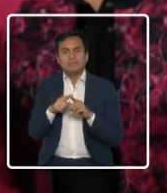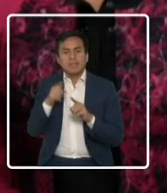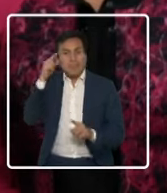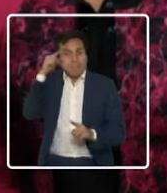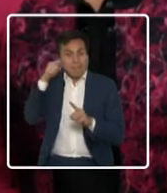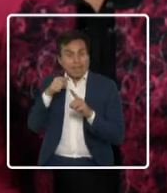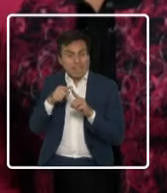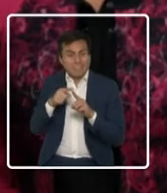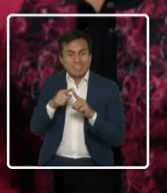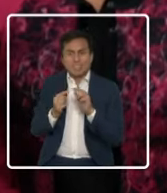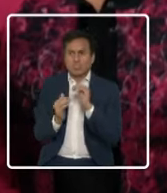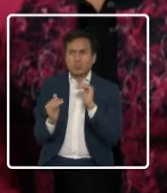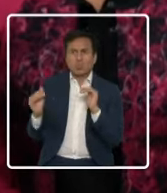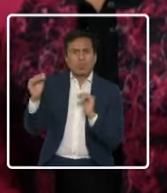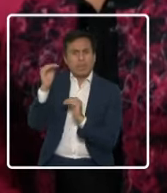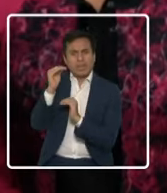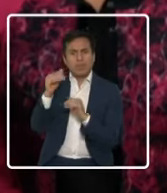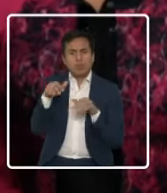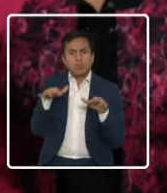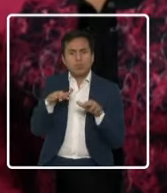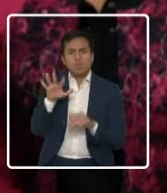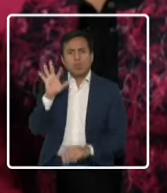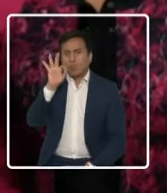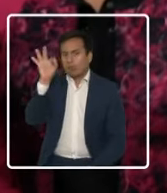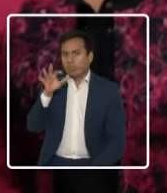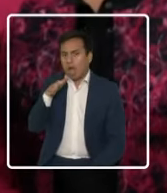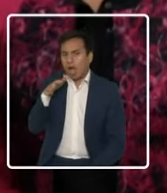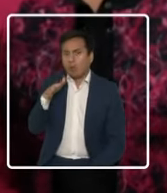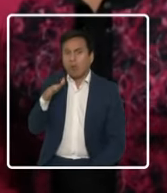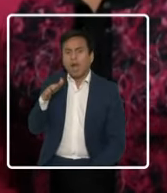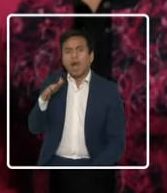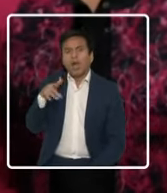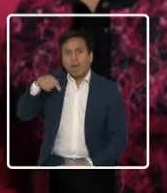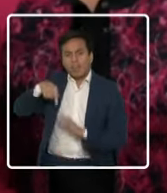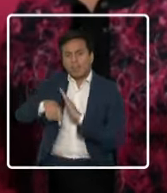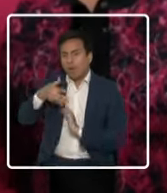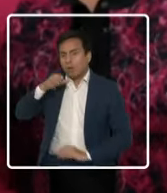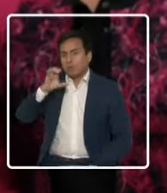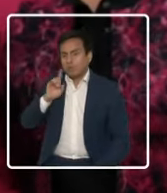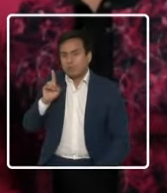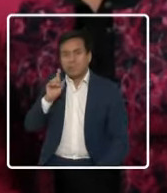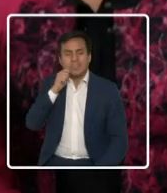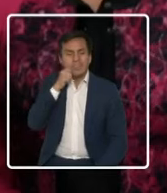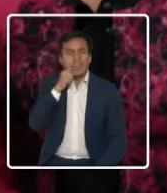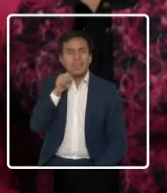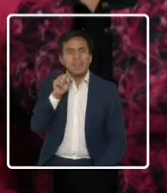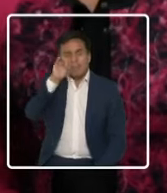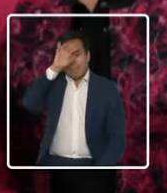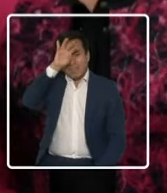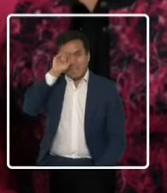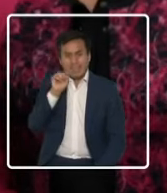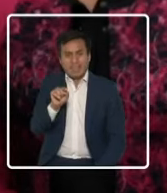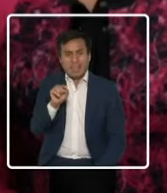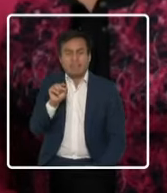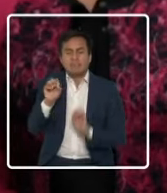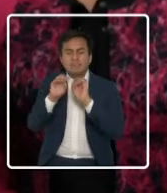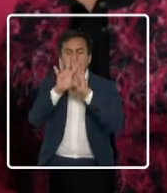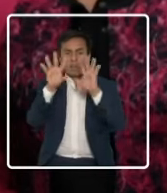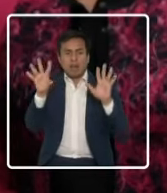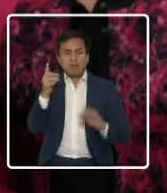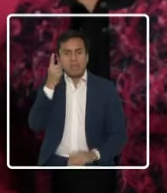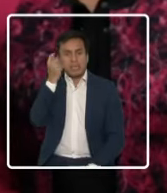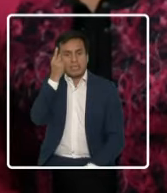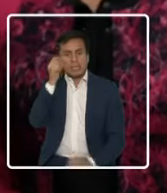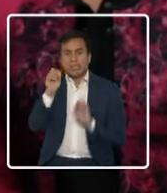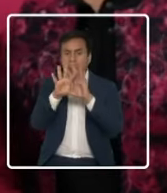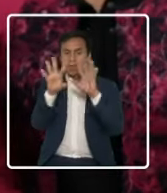el secuestro del militar venezolano podían ser integrantes del Tren de Aragua. Él despeja esa duda y dice, no corresponde a